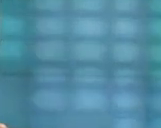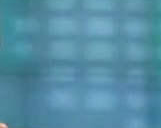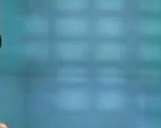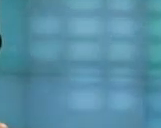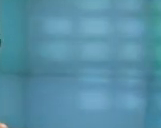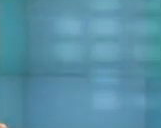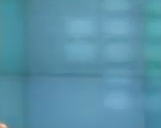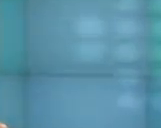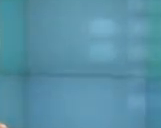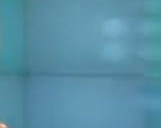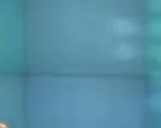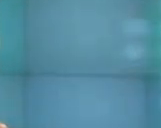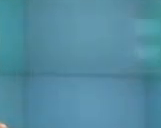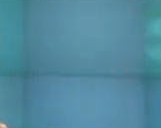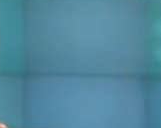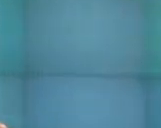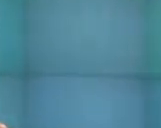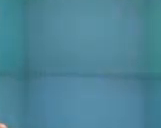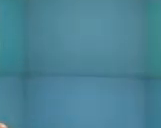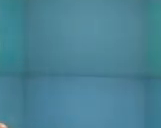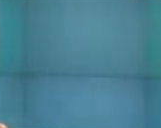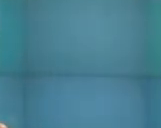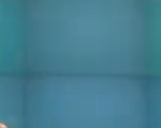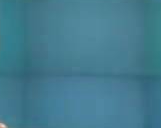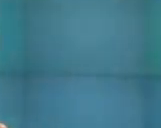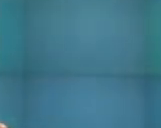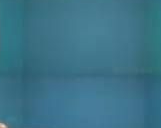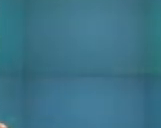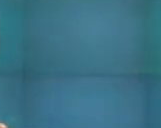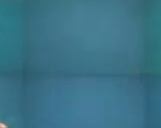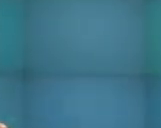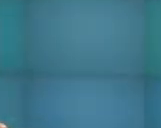Cabello rumbo a la campaña electoral del 21 de noviembre.